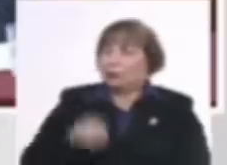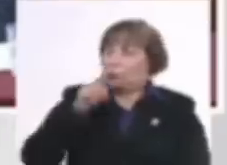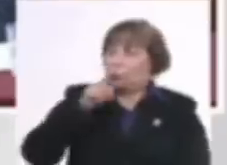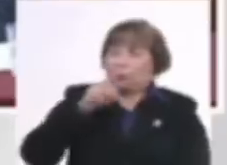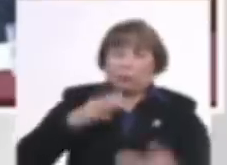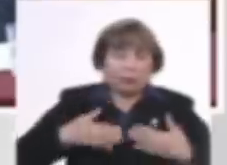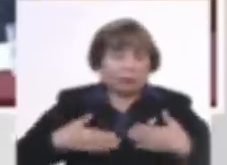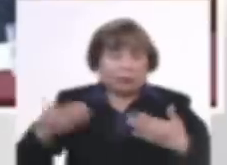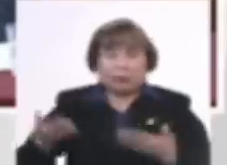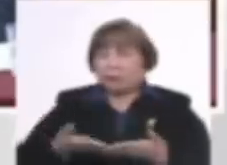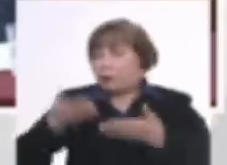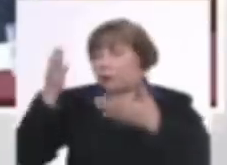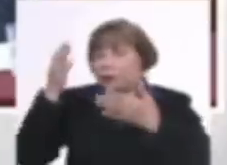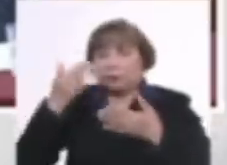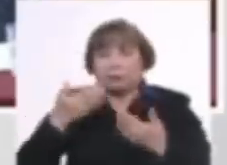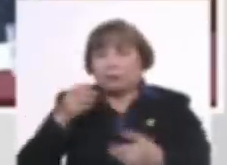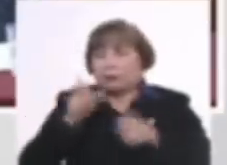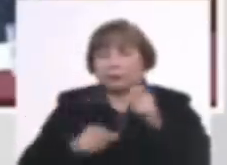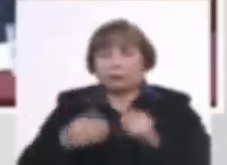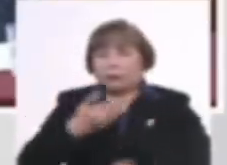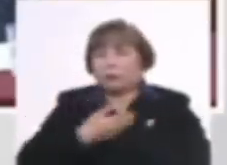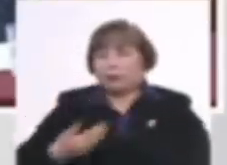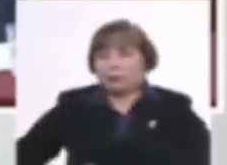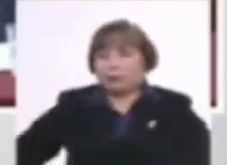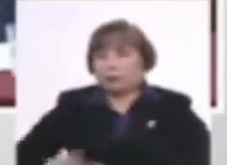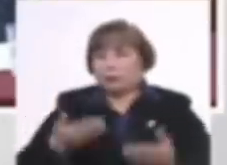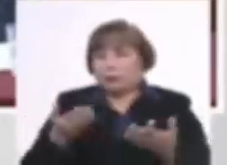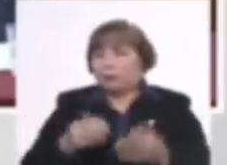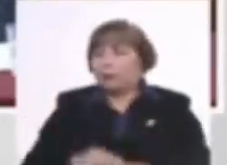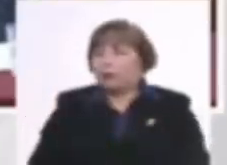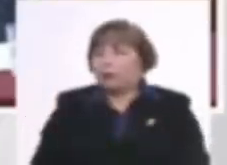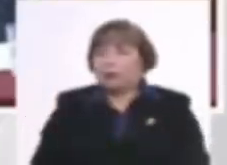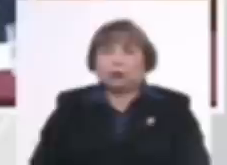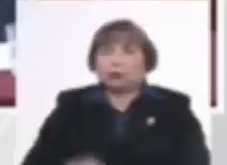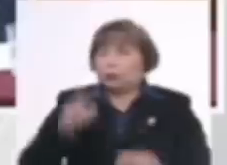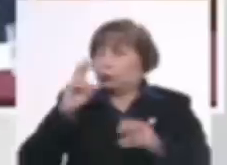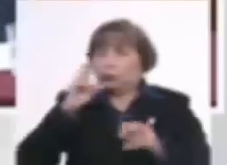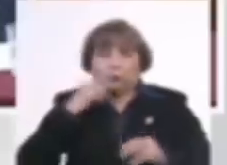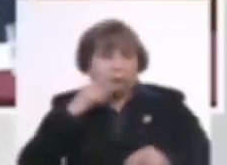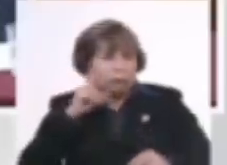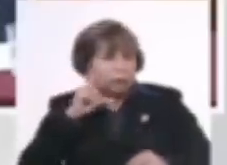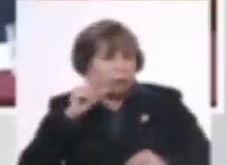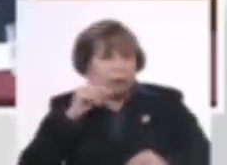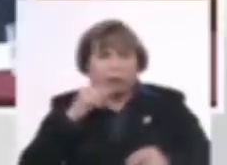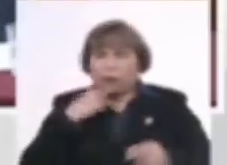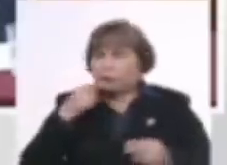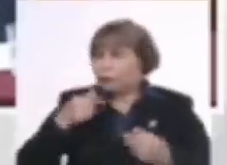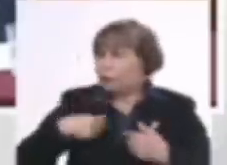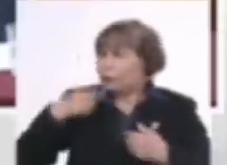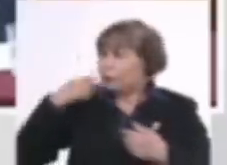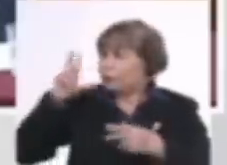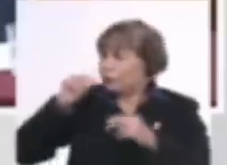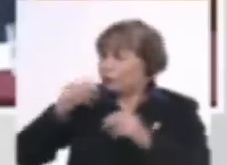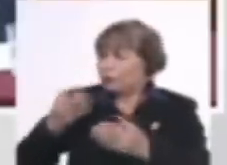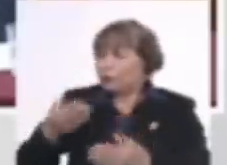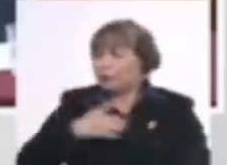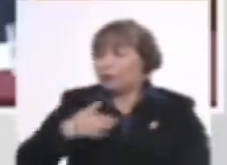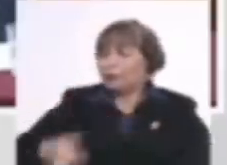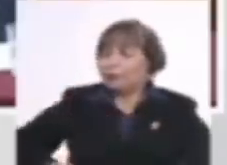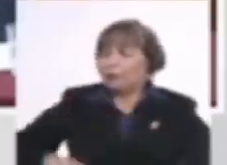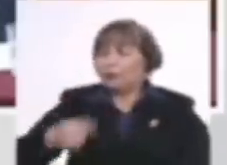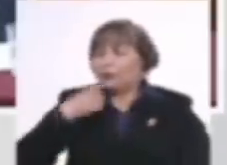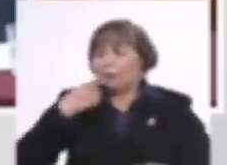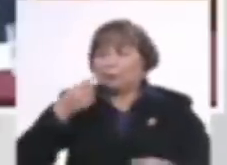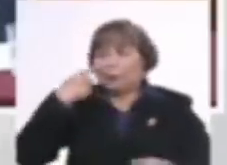¿Usted puede llevarse a cualquier persona a Palacio de Gobierno si usted no reside en Palacio de Gobierno? No, yo venía. Por eso, señor